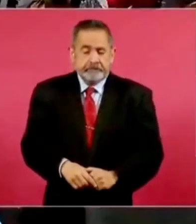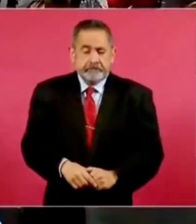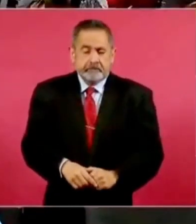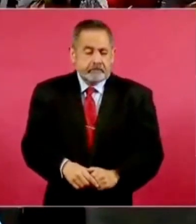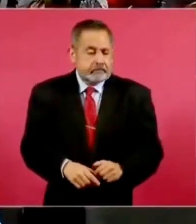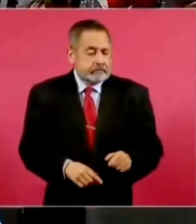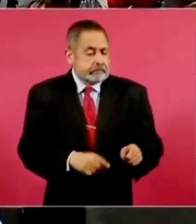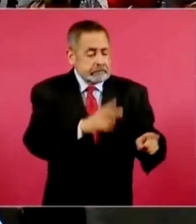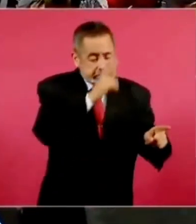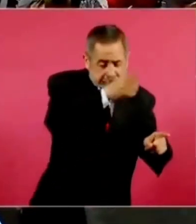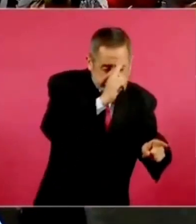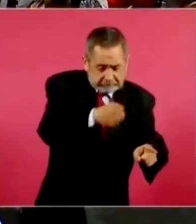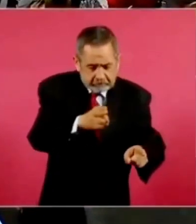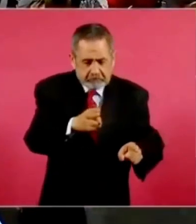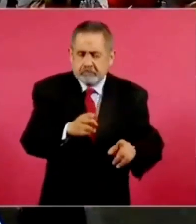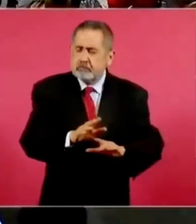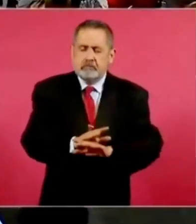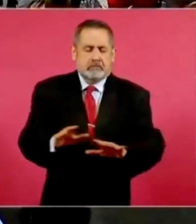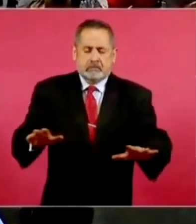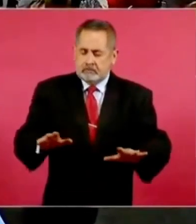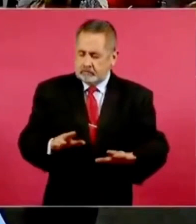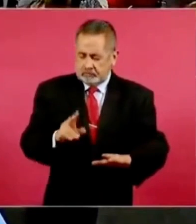Prohibido prohibir.